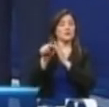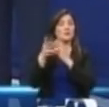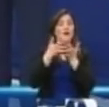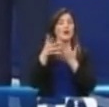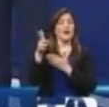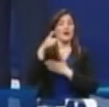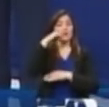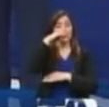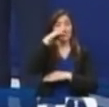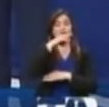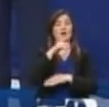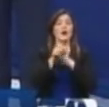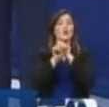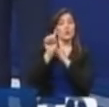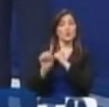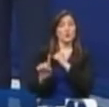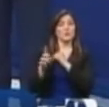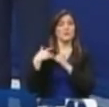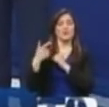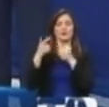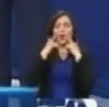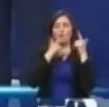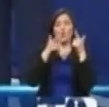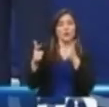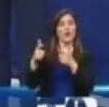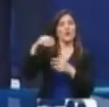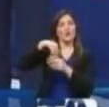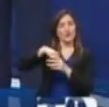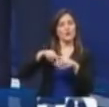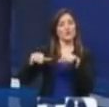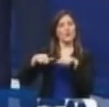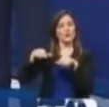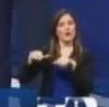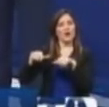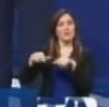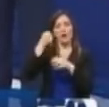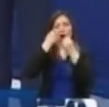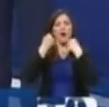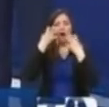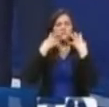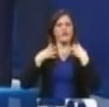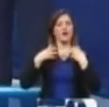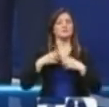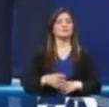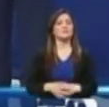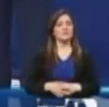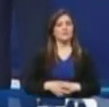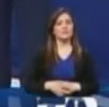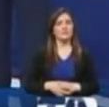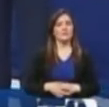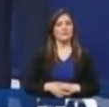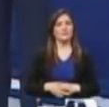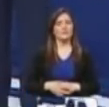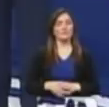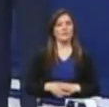una niña de un año en una guardería del Estado. Insisten en que el agresor fue otro niño de solo 2 años y aseguran que la negligencia ya